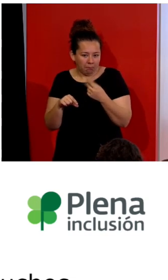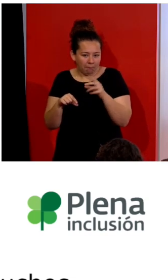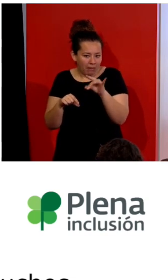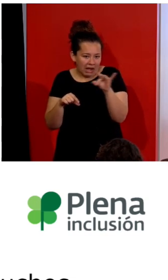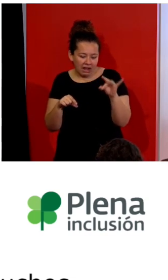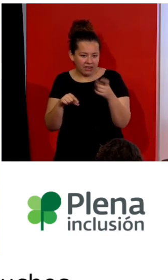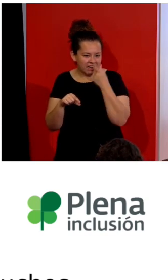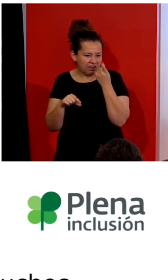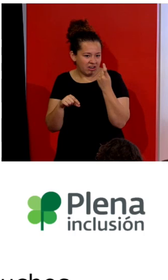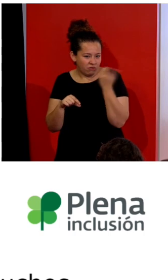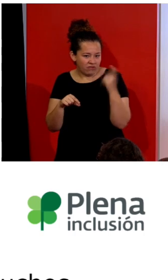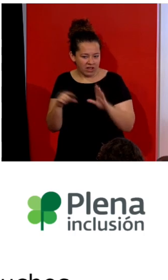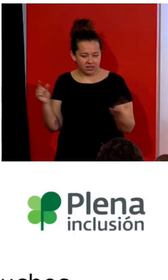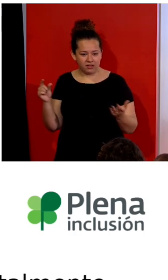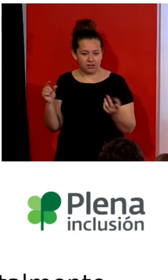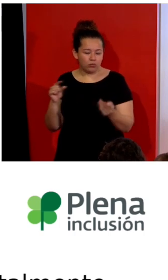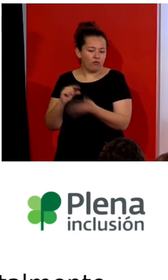totalmente innecesarios.